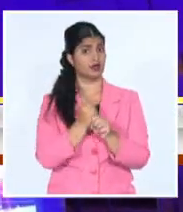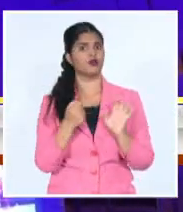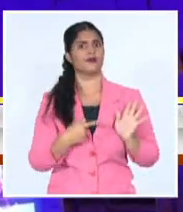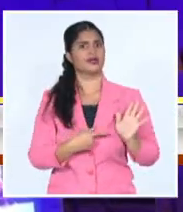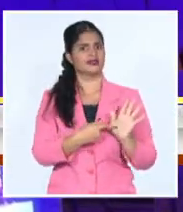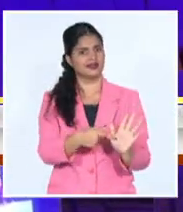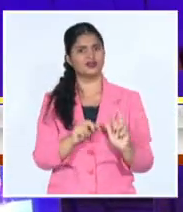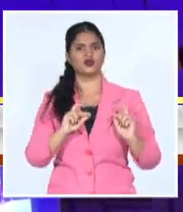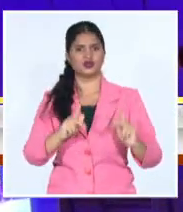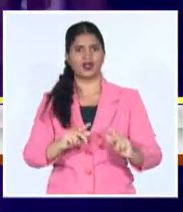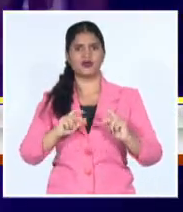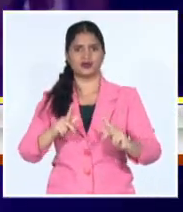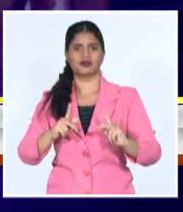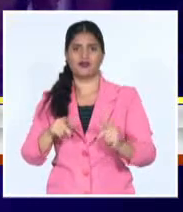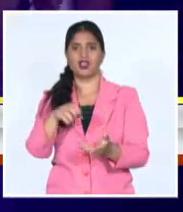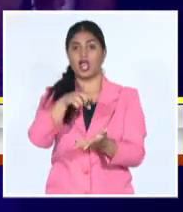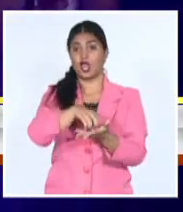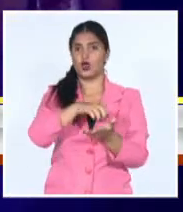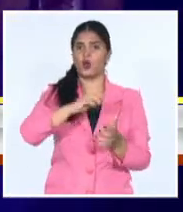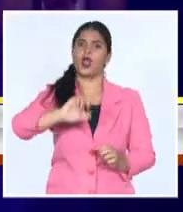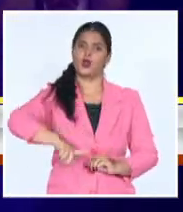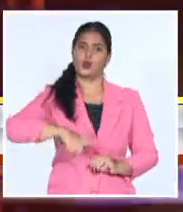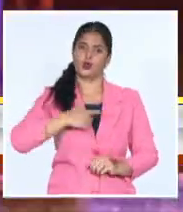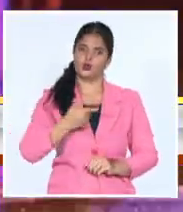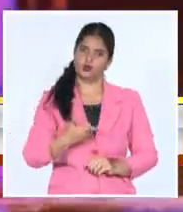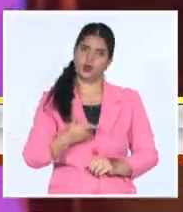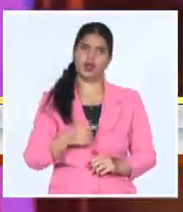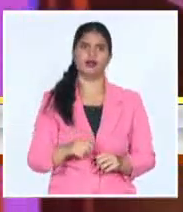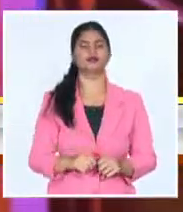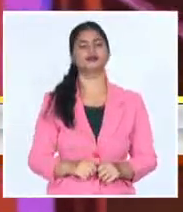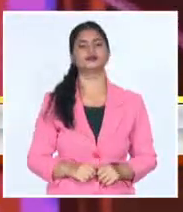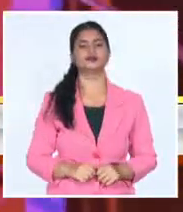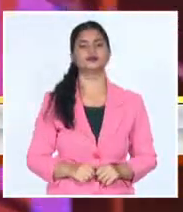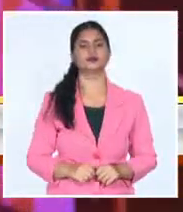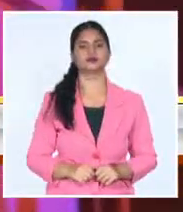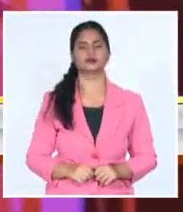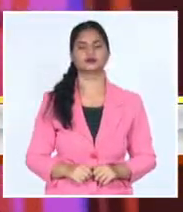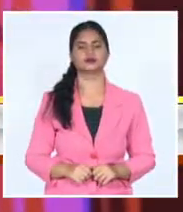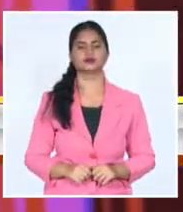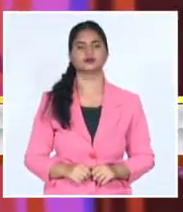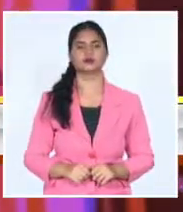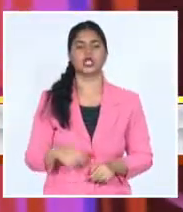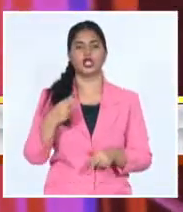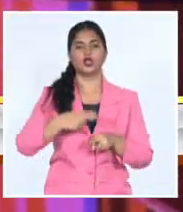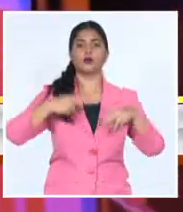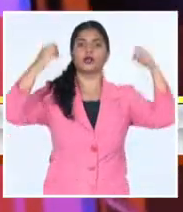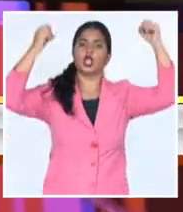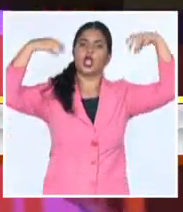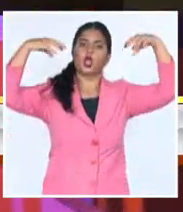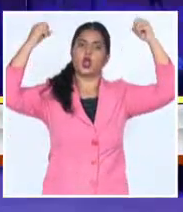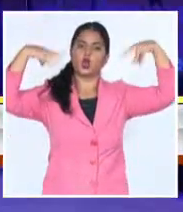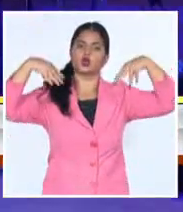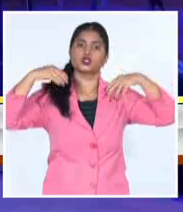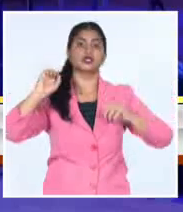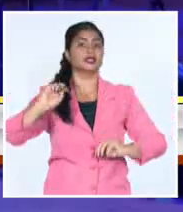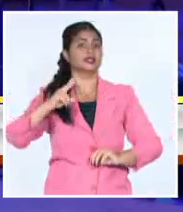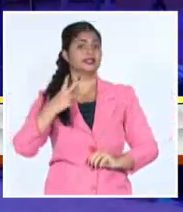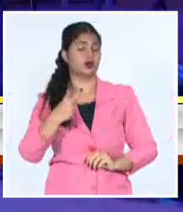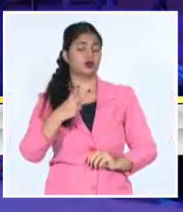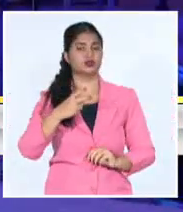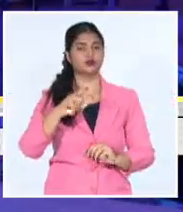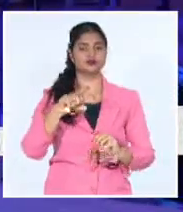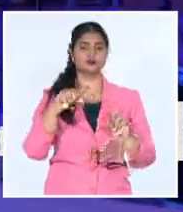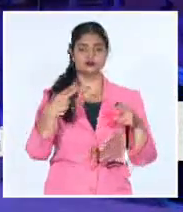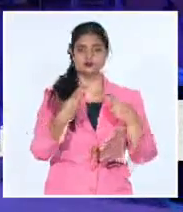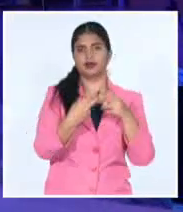cultural. La Caja Negra estrenó en el Cabildo Teatral la obra Luces de Neón, la segunda de lo que se anuncia como la serie El Reino,